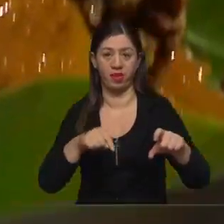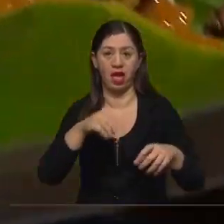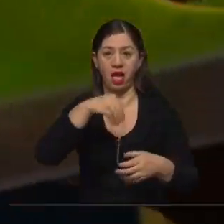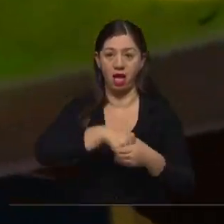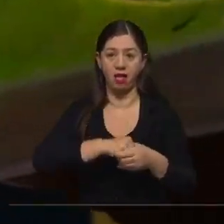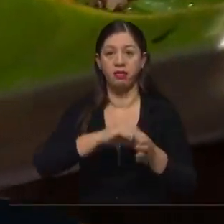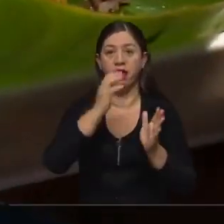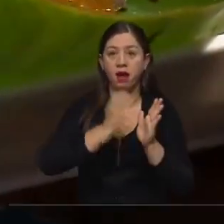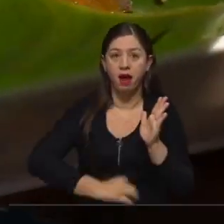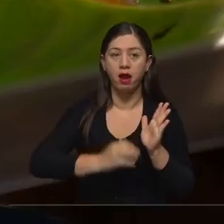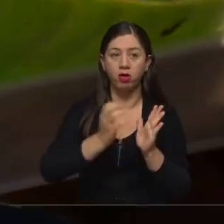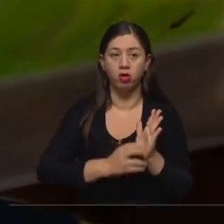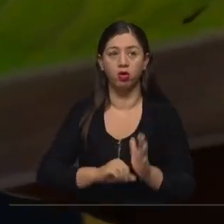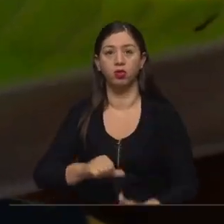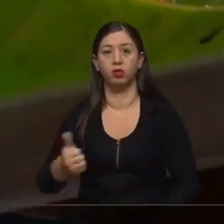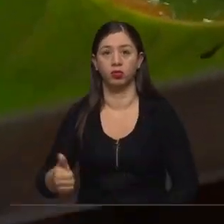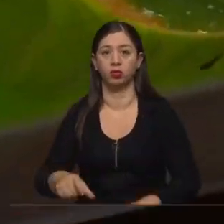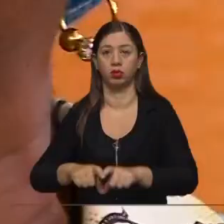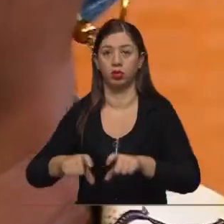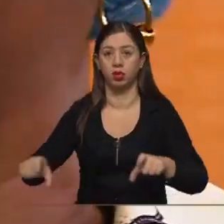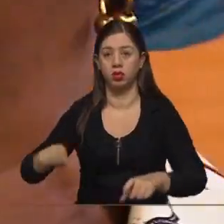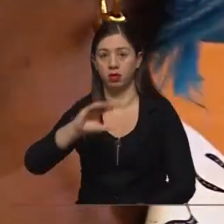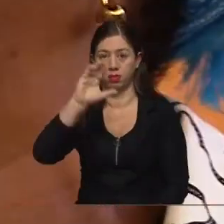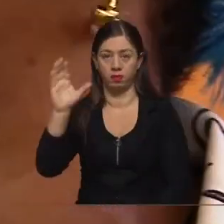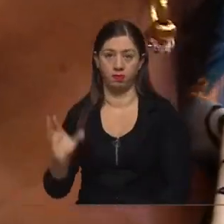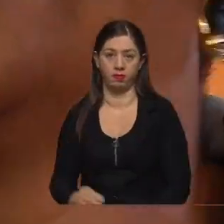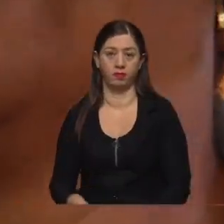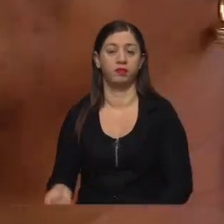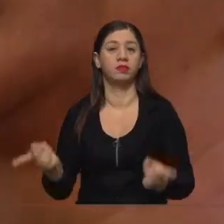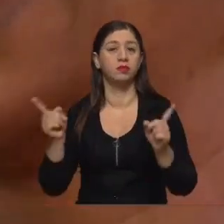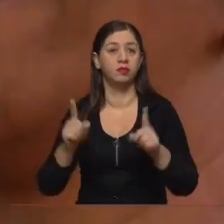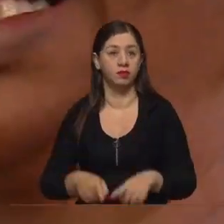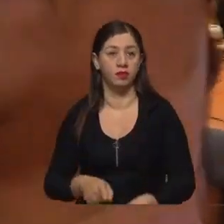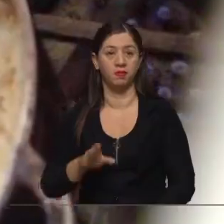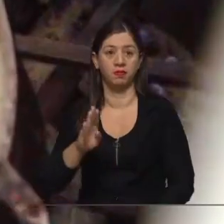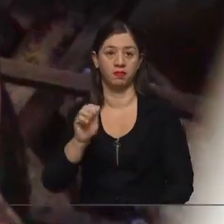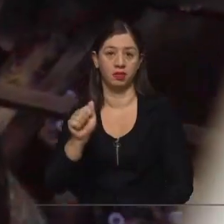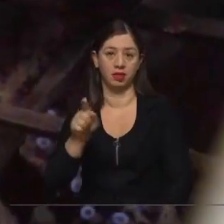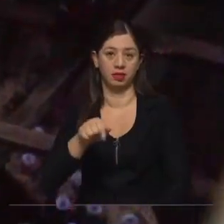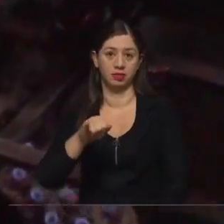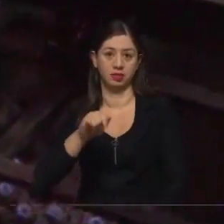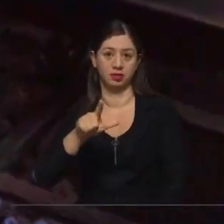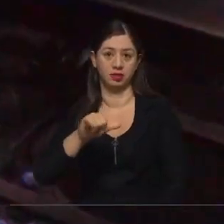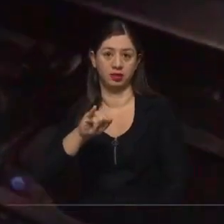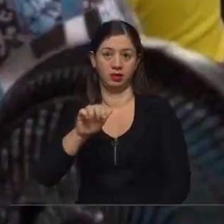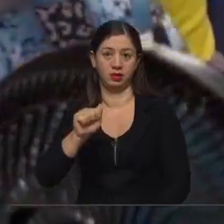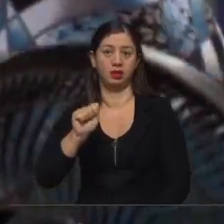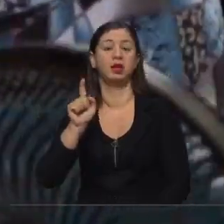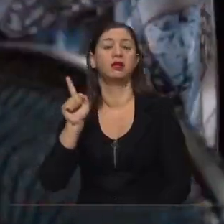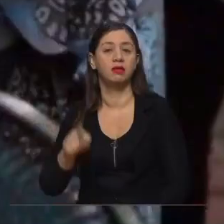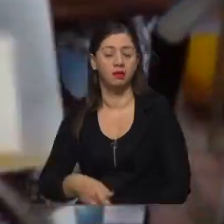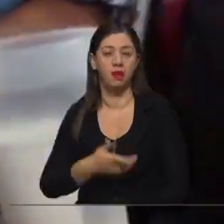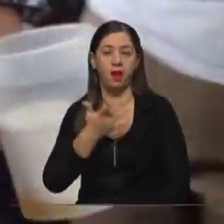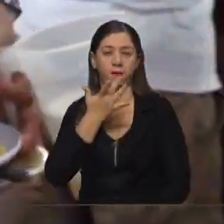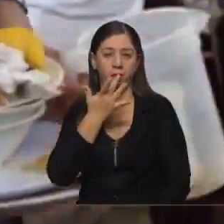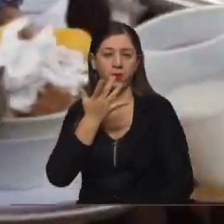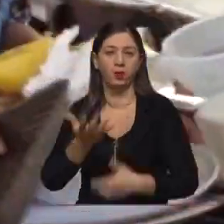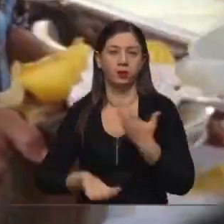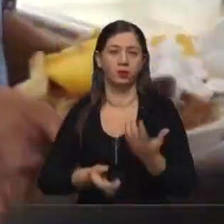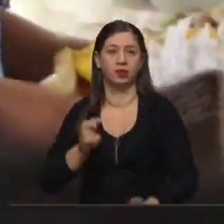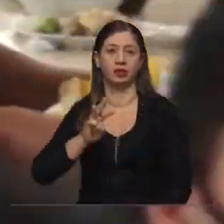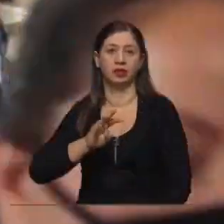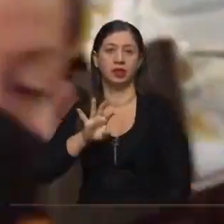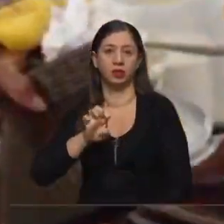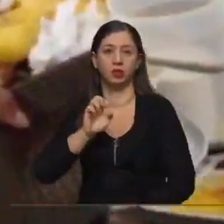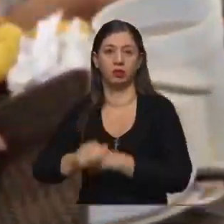la de hierbas que esa es la del Pacífico y sin duda basilia es otra de las personas más reconocidas por su sazón lleva 39